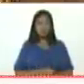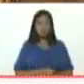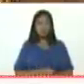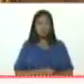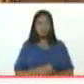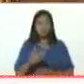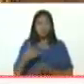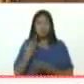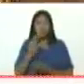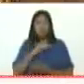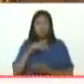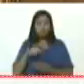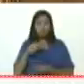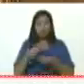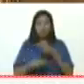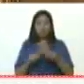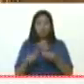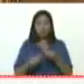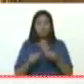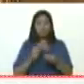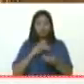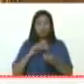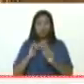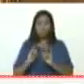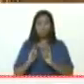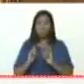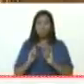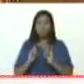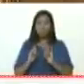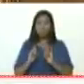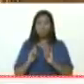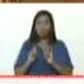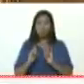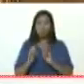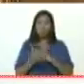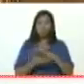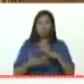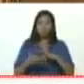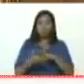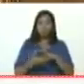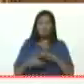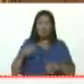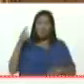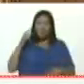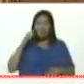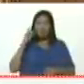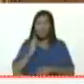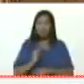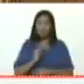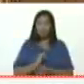pudiéramos estar corriendo el riesgo de nosotros mismos banalizar las denuncias.